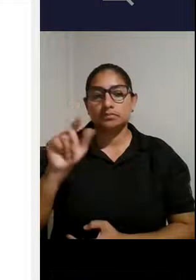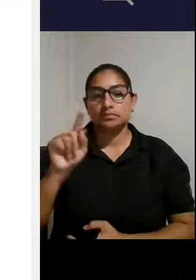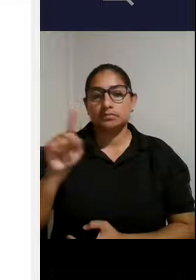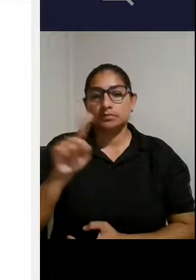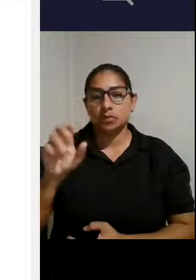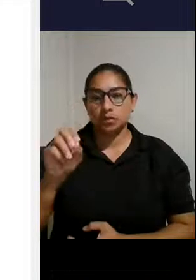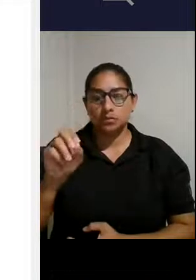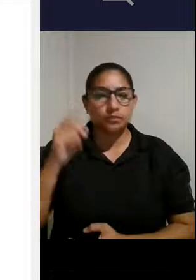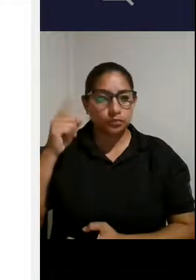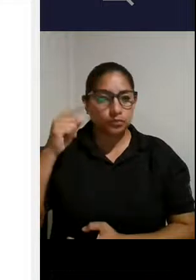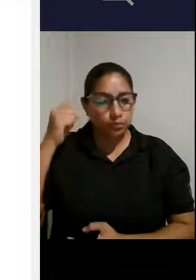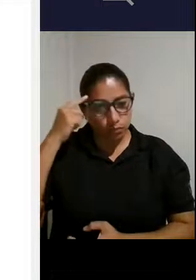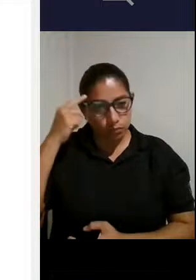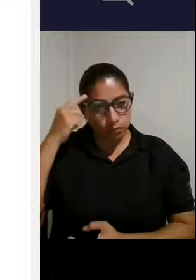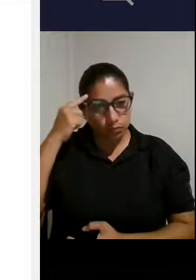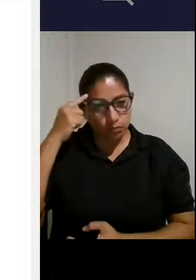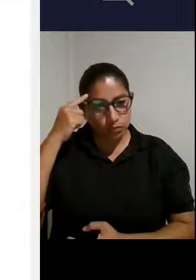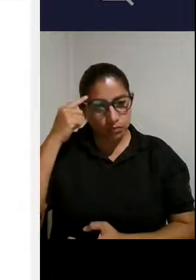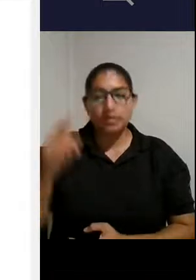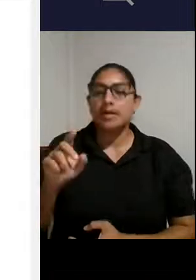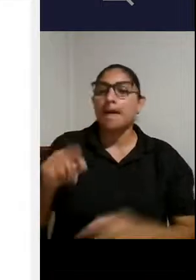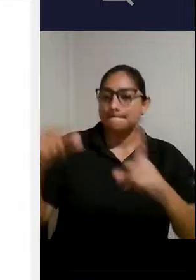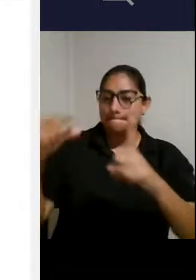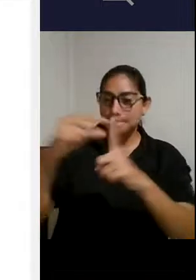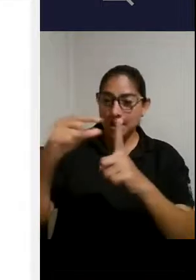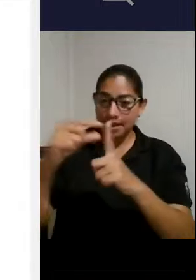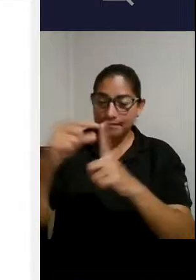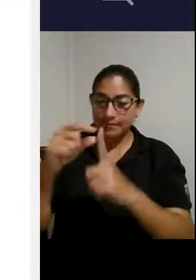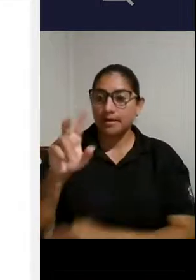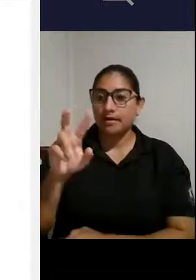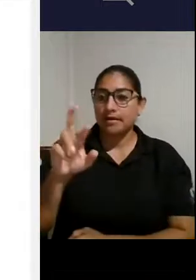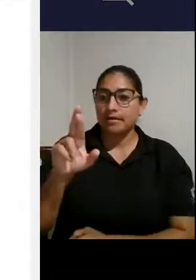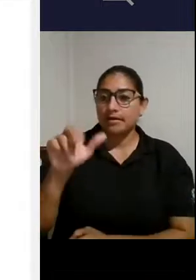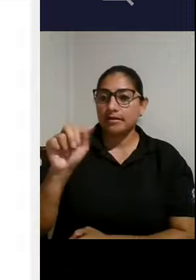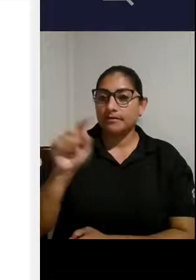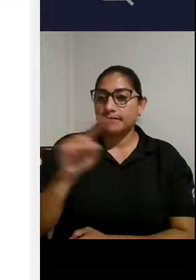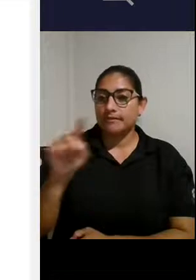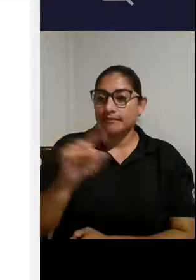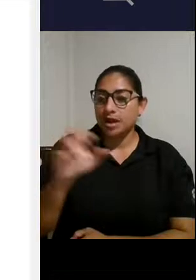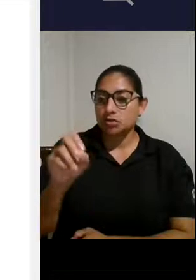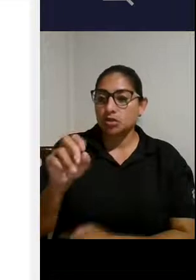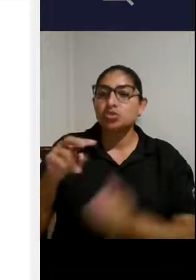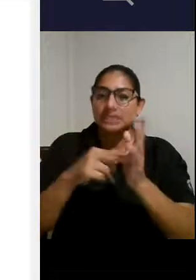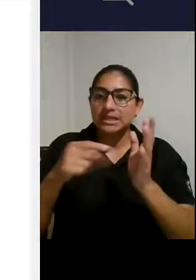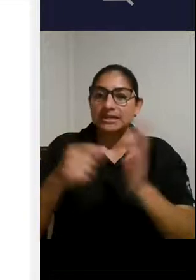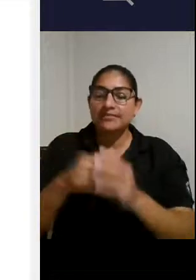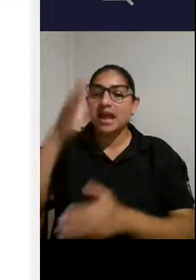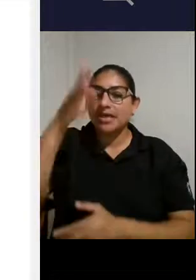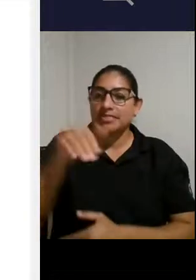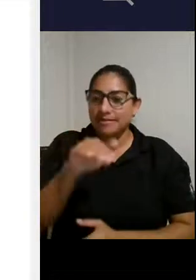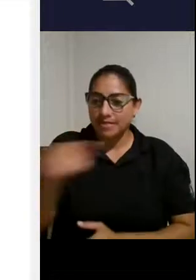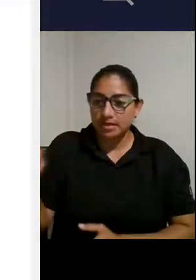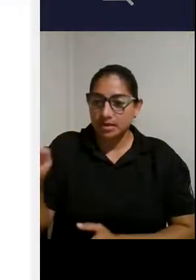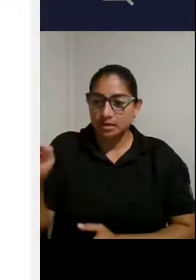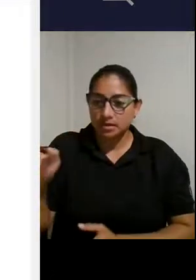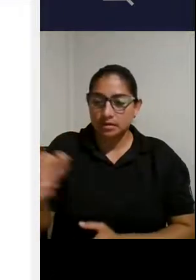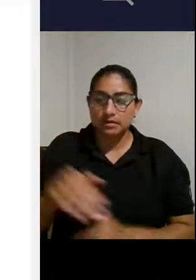nosotros hablamos de una división, ¿de acuerdo? cuando nosotros hacemos una división,